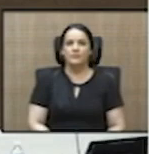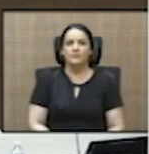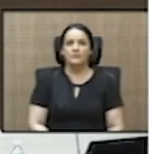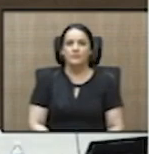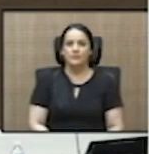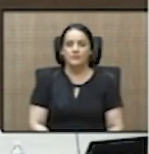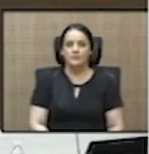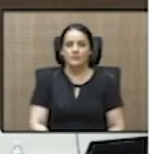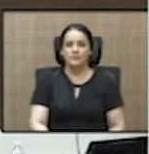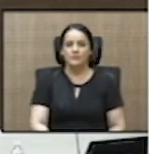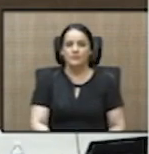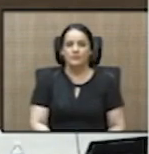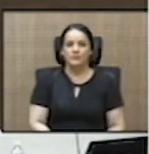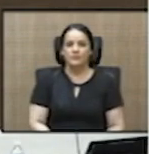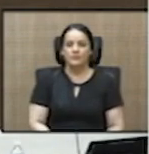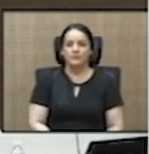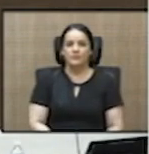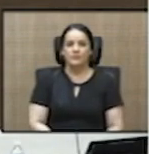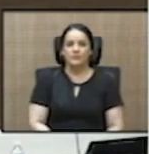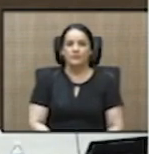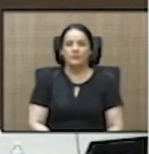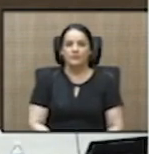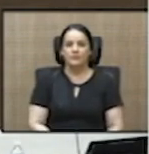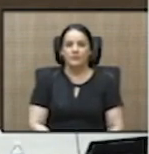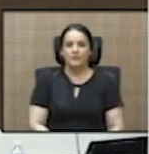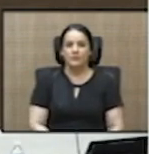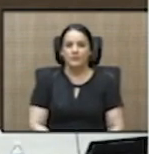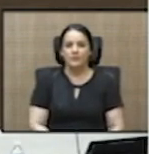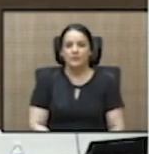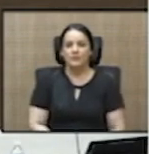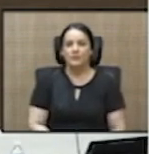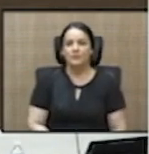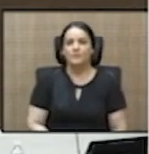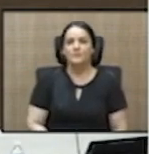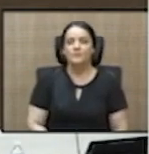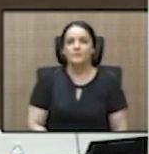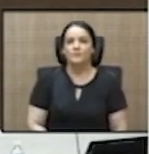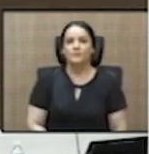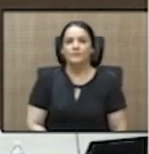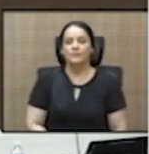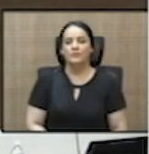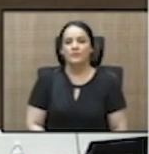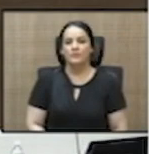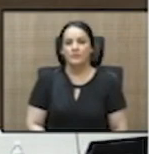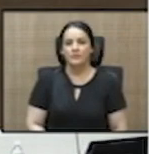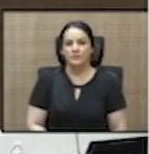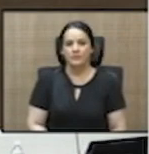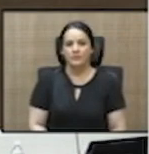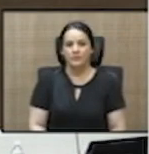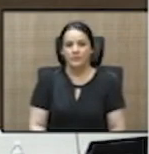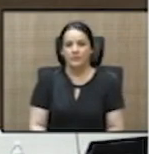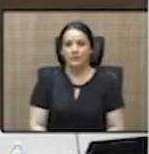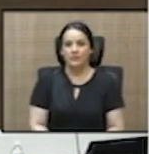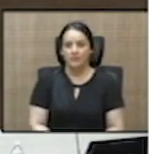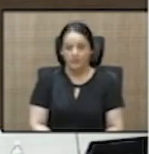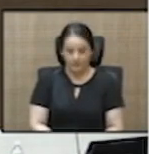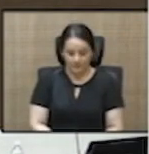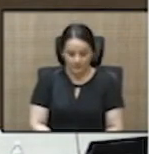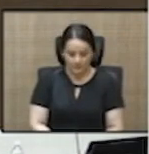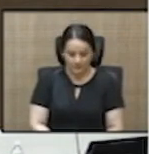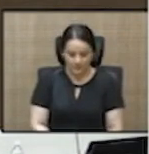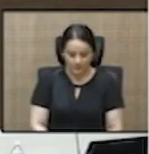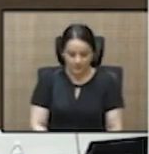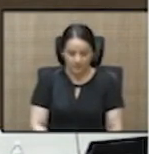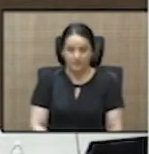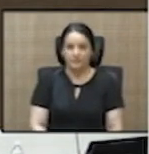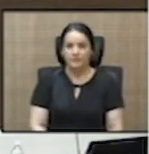algunos retos que piensa proponerle a la próxima administración, como puede ser el asfaltado de la